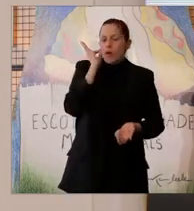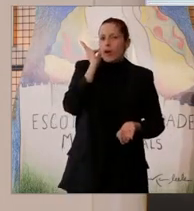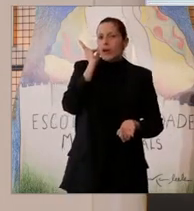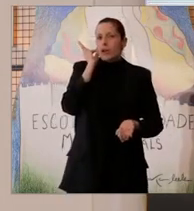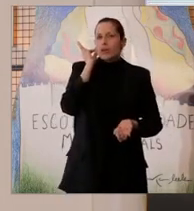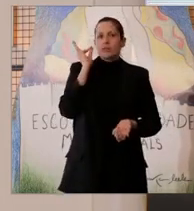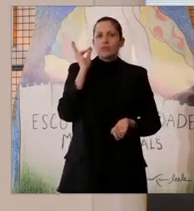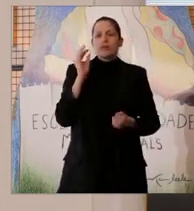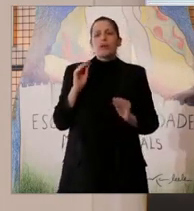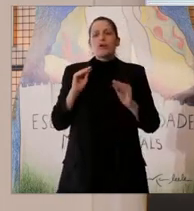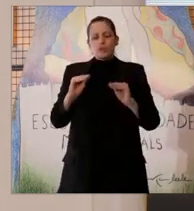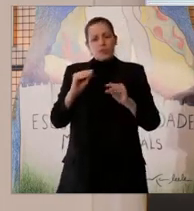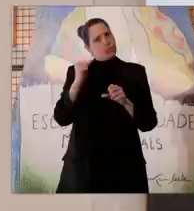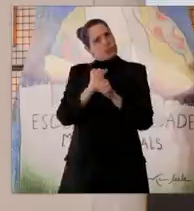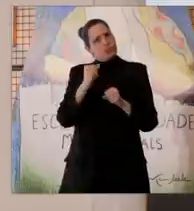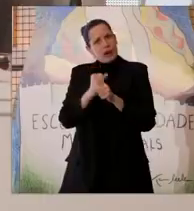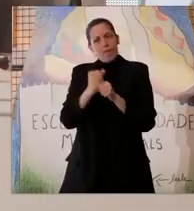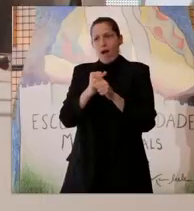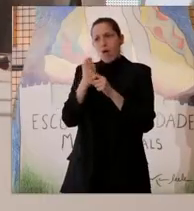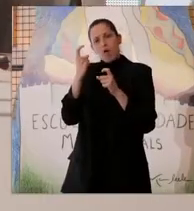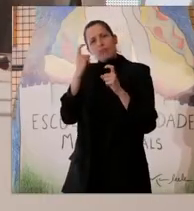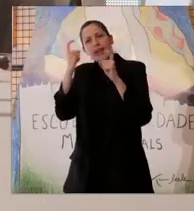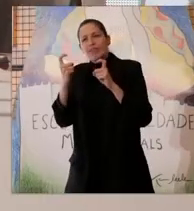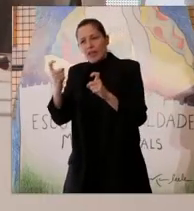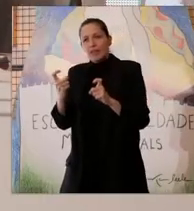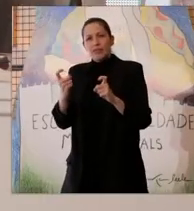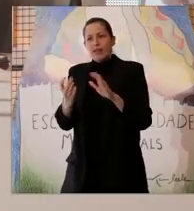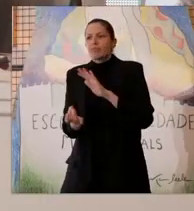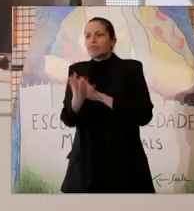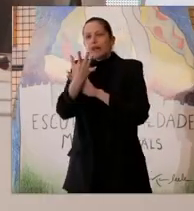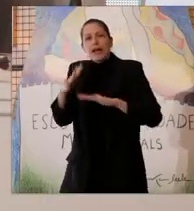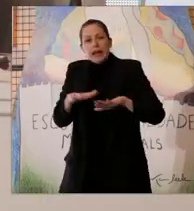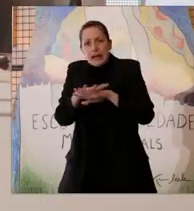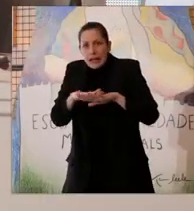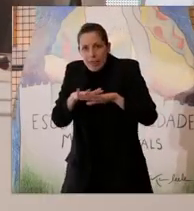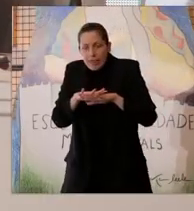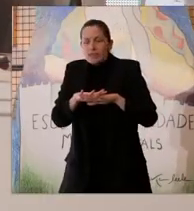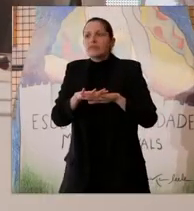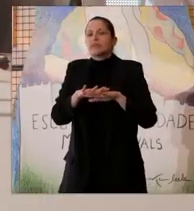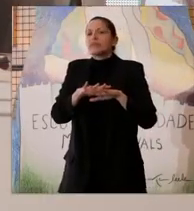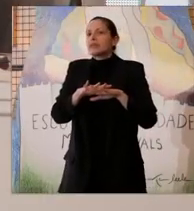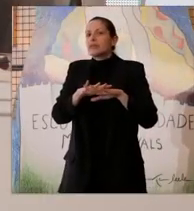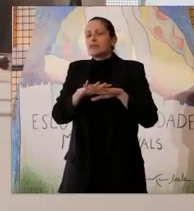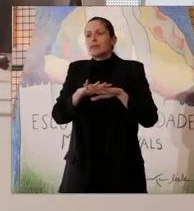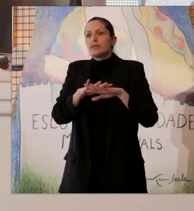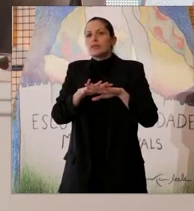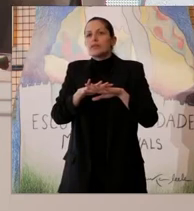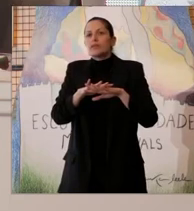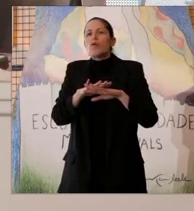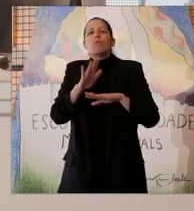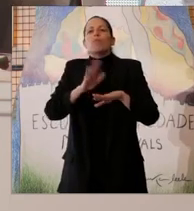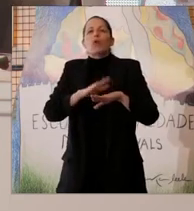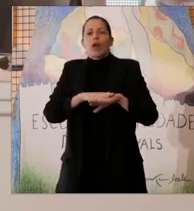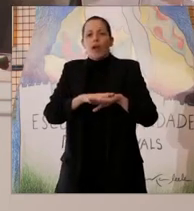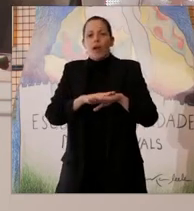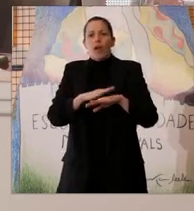su trabajo se relacionan con otras mujeres e intentan crear redes y decían que eso podía venir derivado de una cosa que se llama el